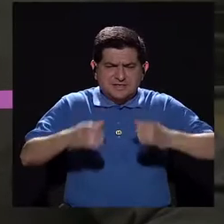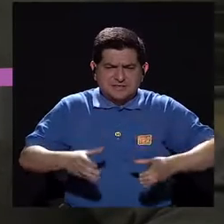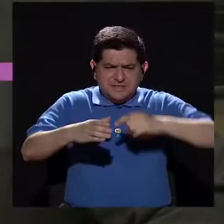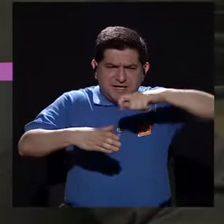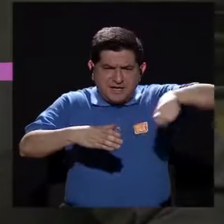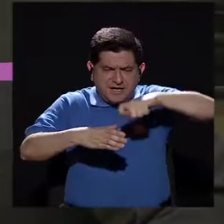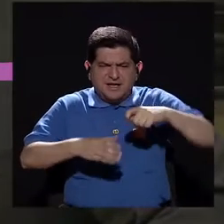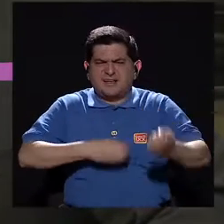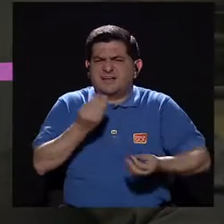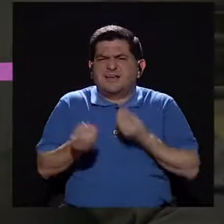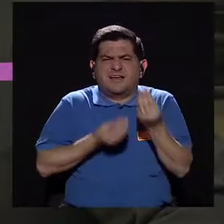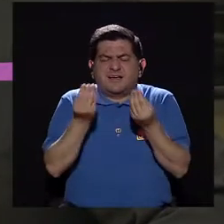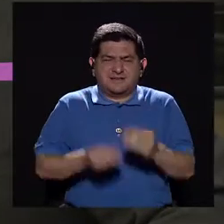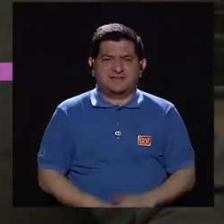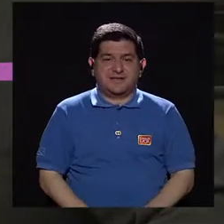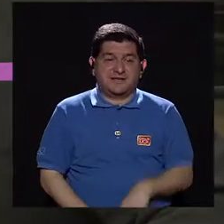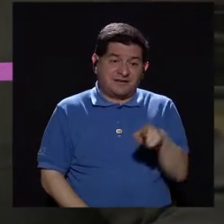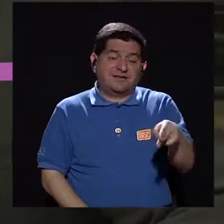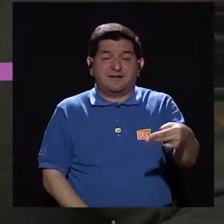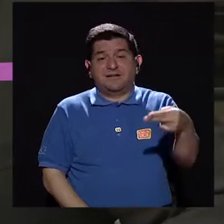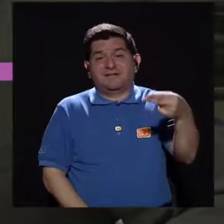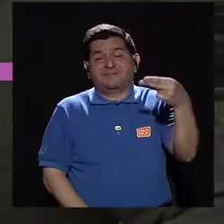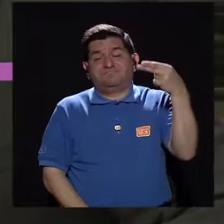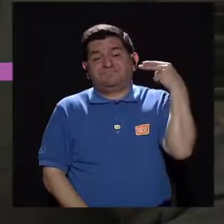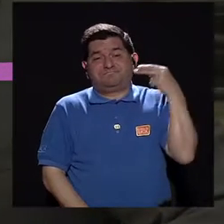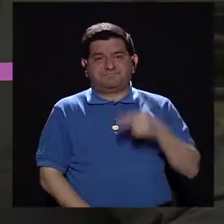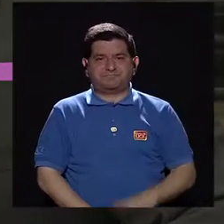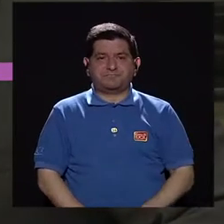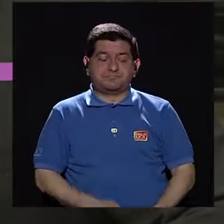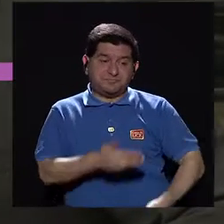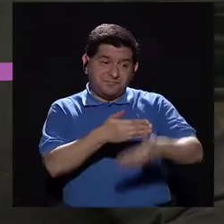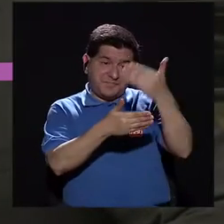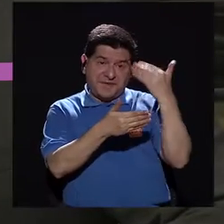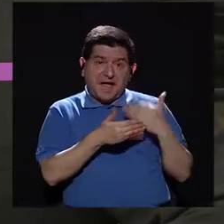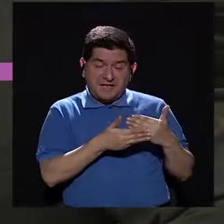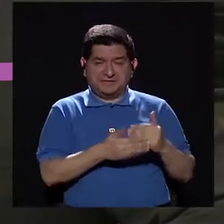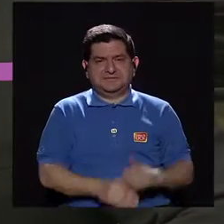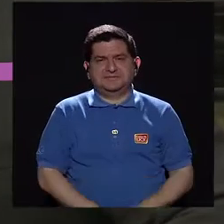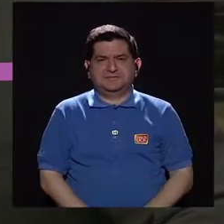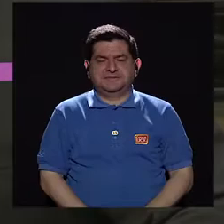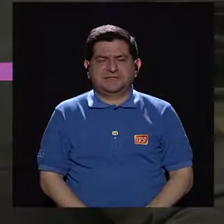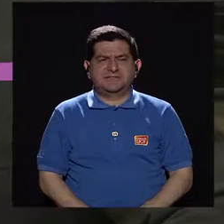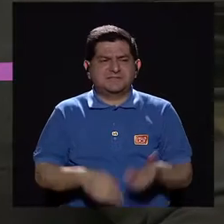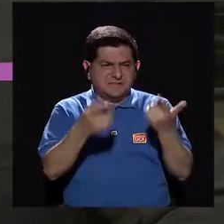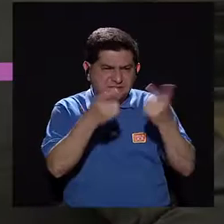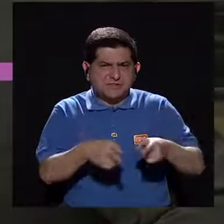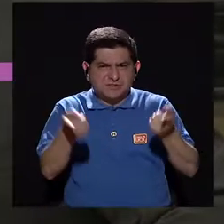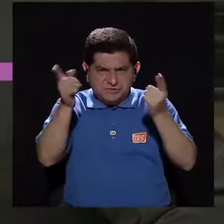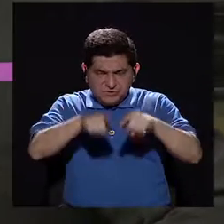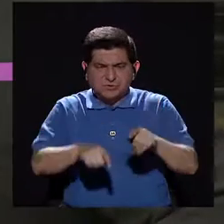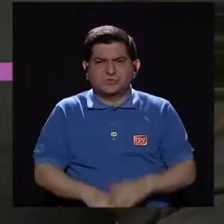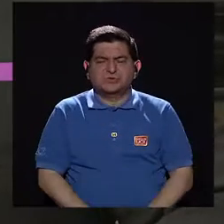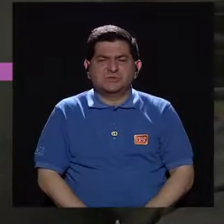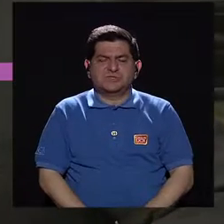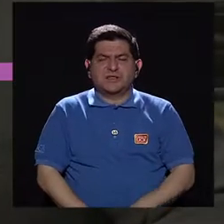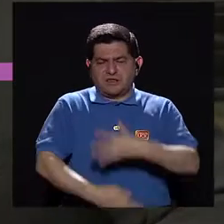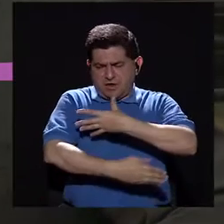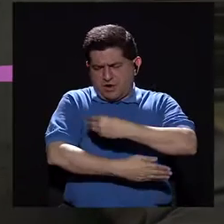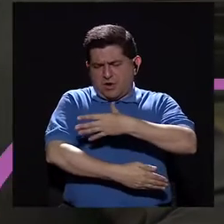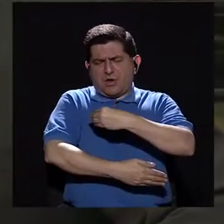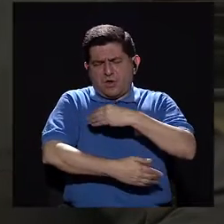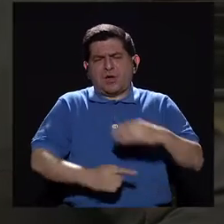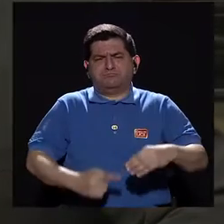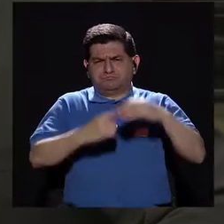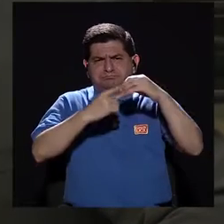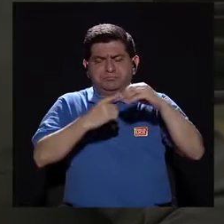Bueno, eso ha sido todo una historia. Antes se daba muchísimo más el tema de